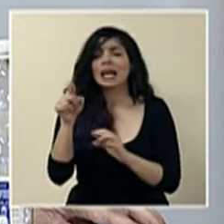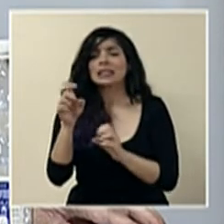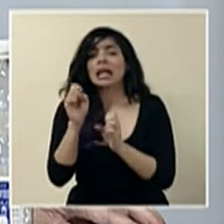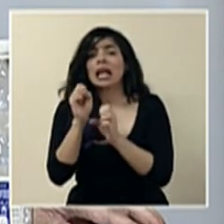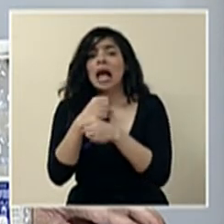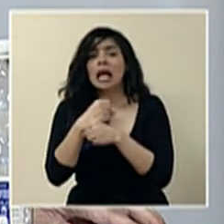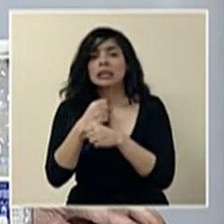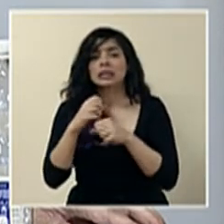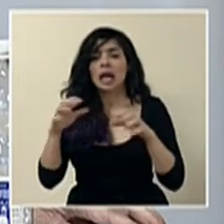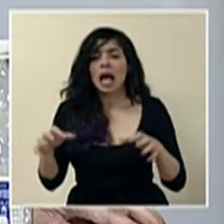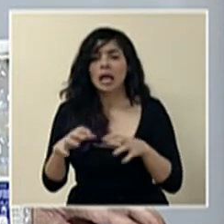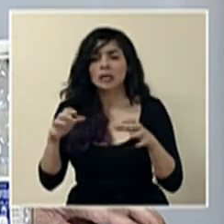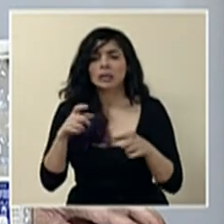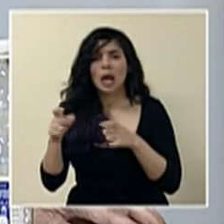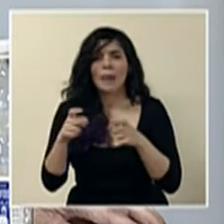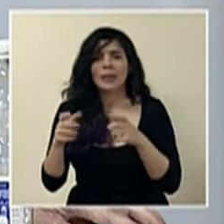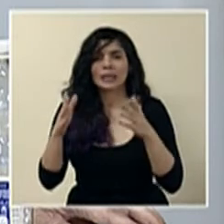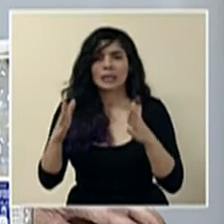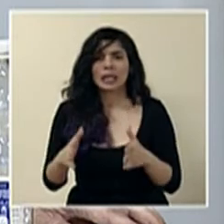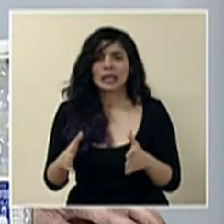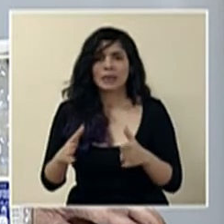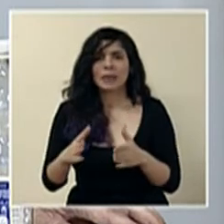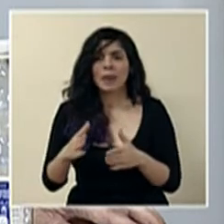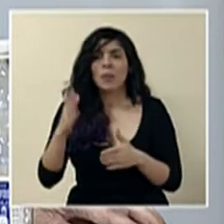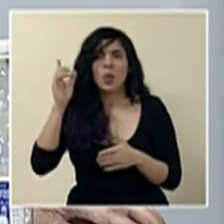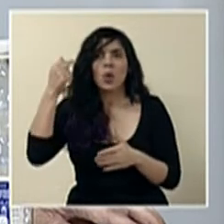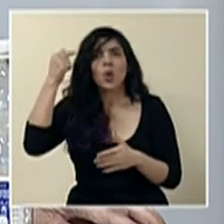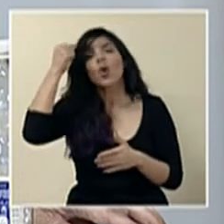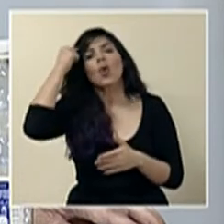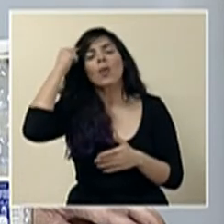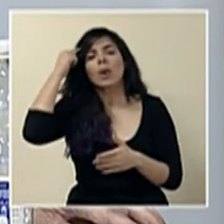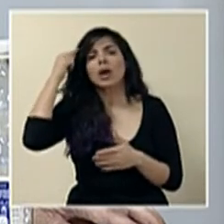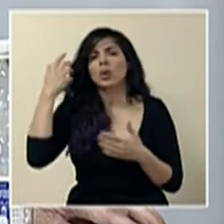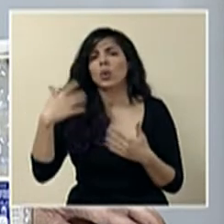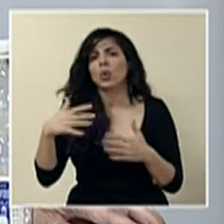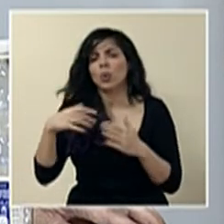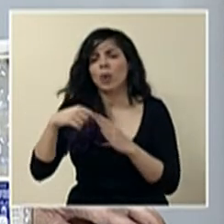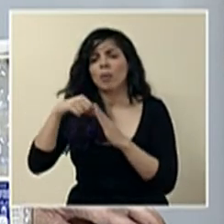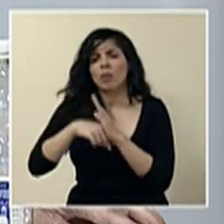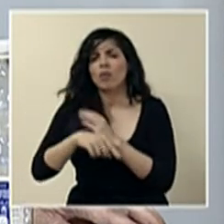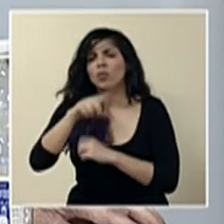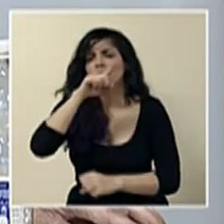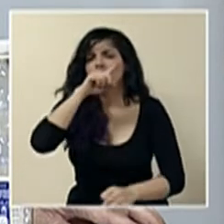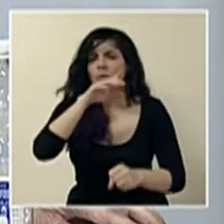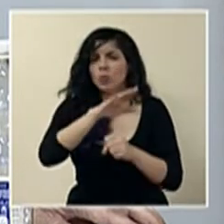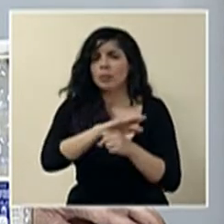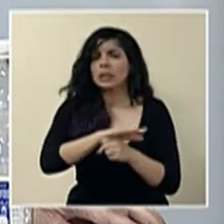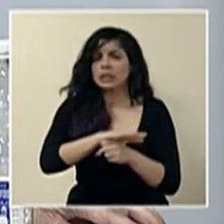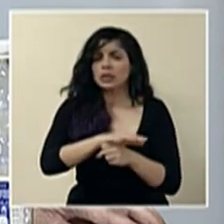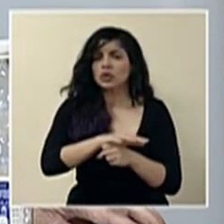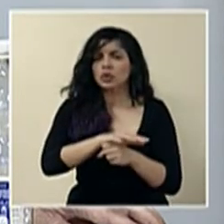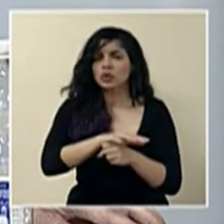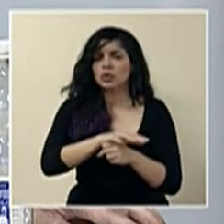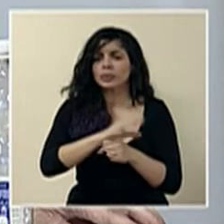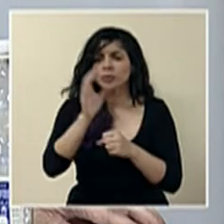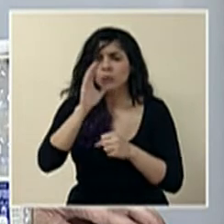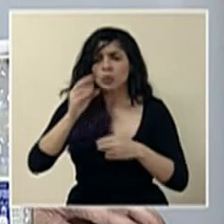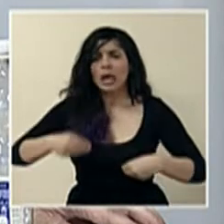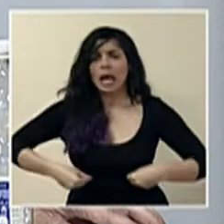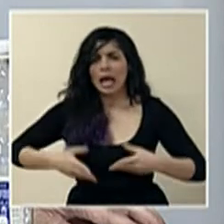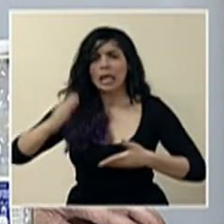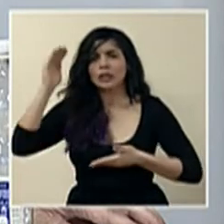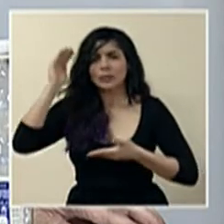por acción administrativa, porque el gobierno está profundamente comprometido a reducir el